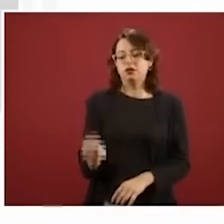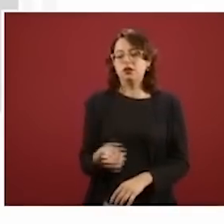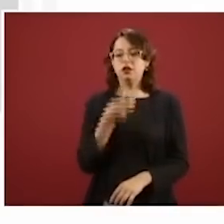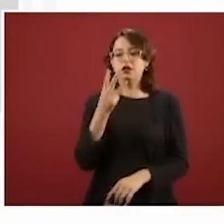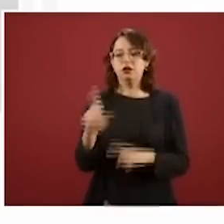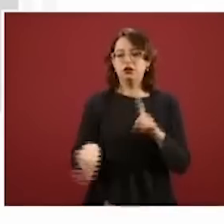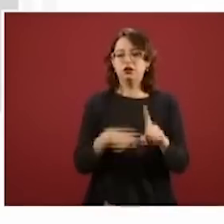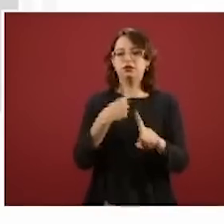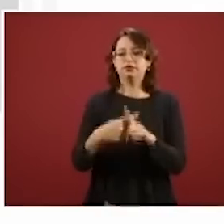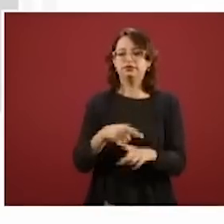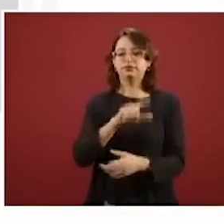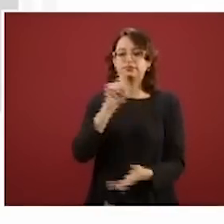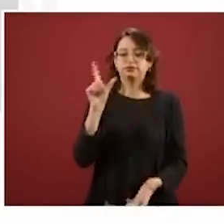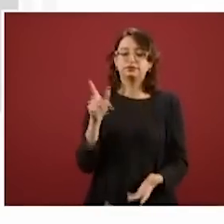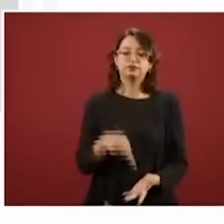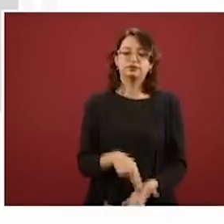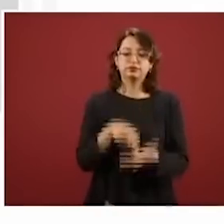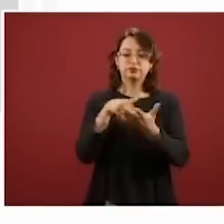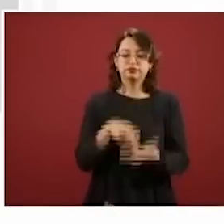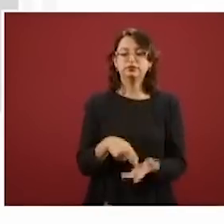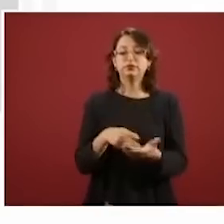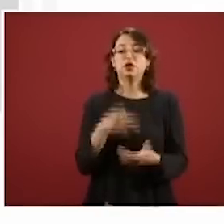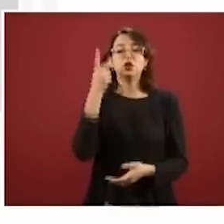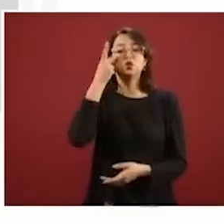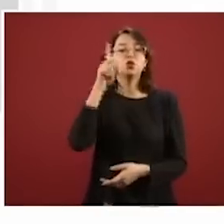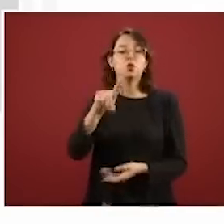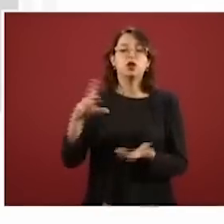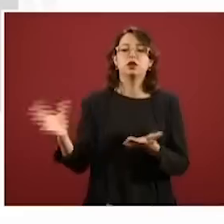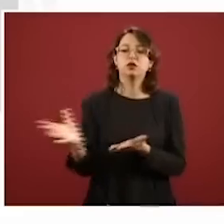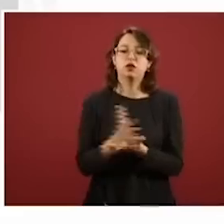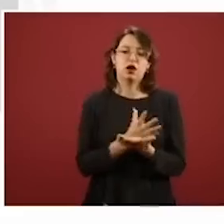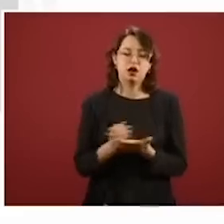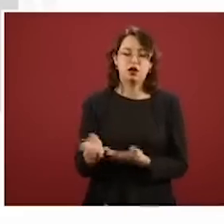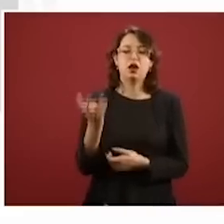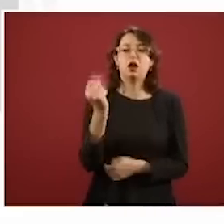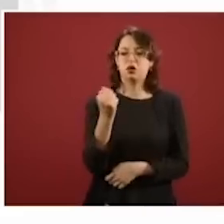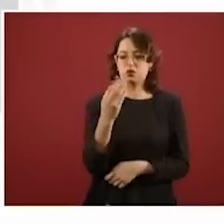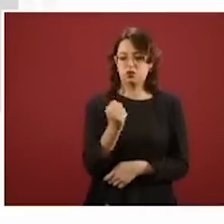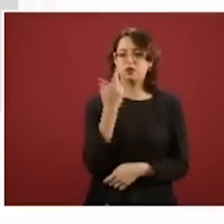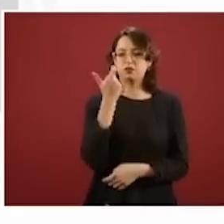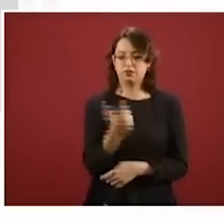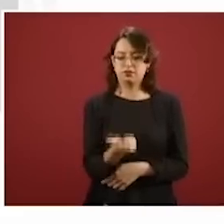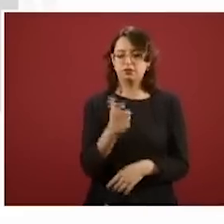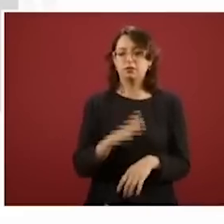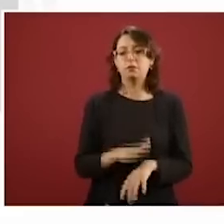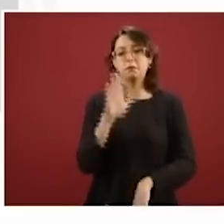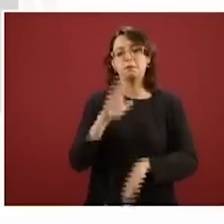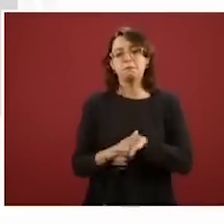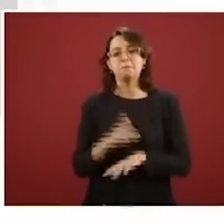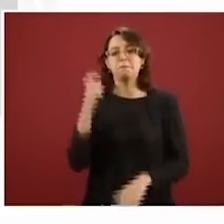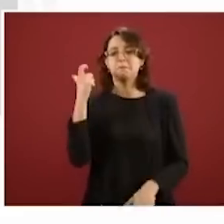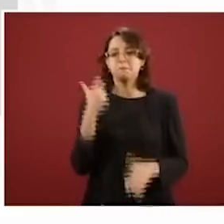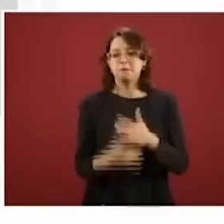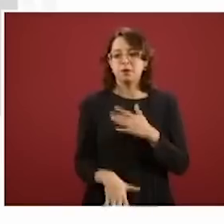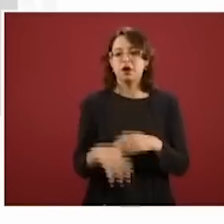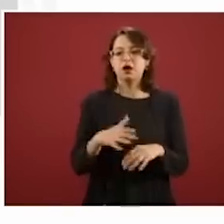83 centavos por kilo, 9 pesos 53 centavos de margen, y el más económico, Gas del Trópico en